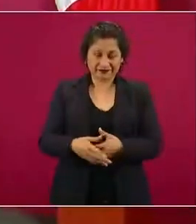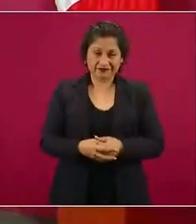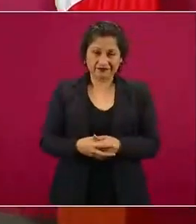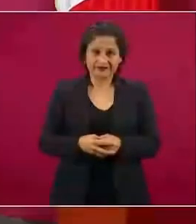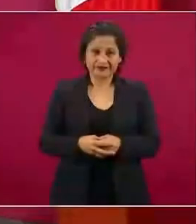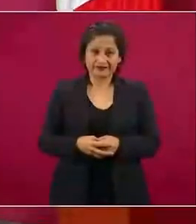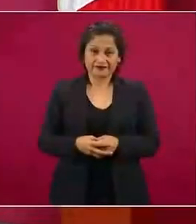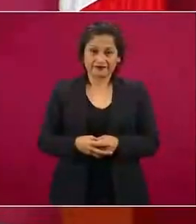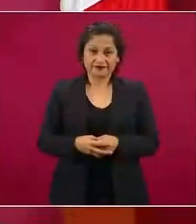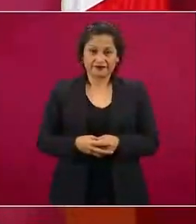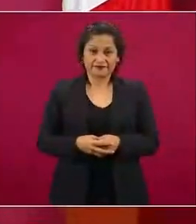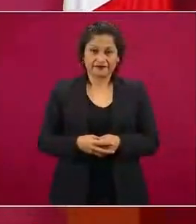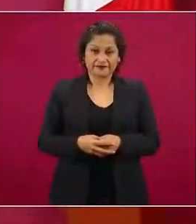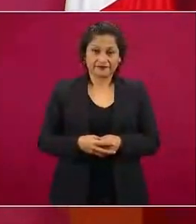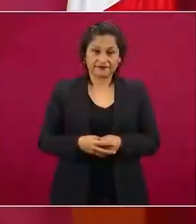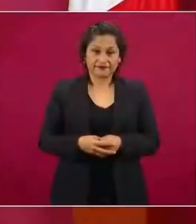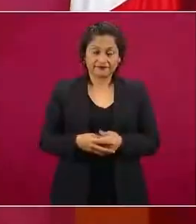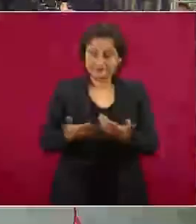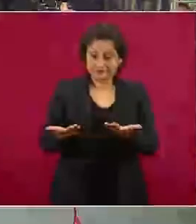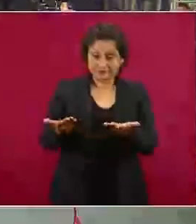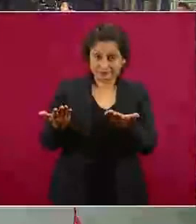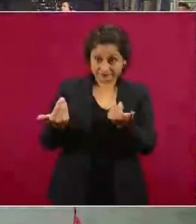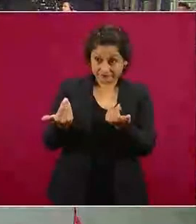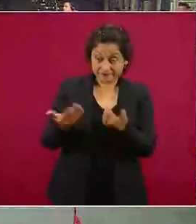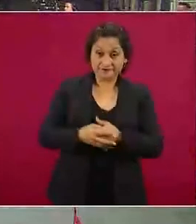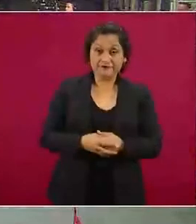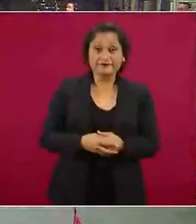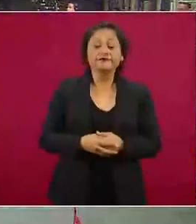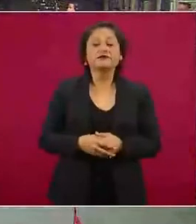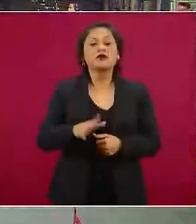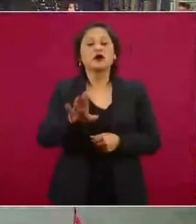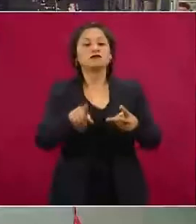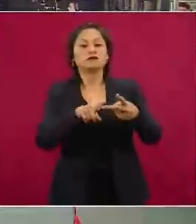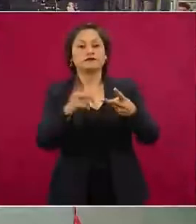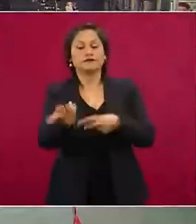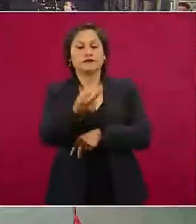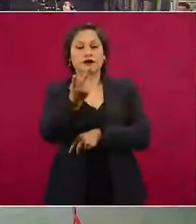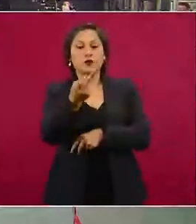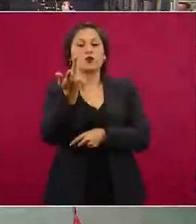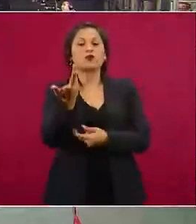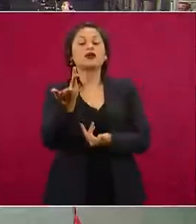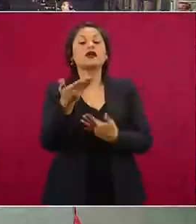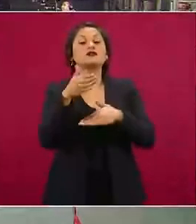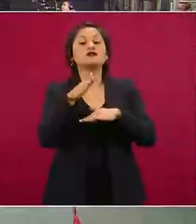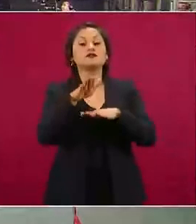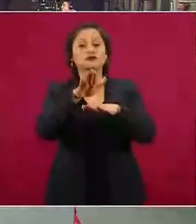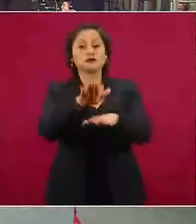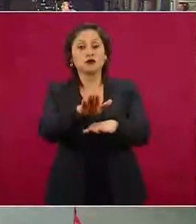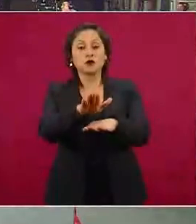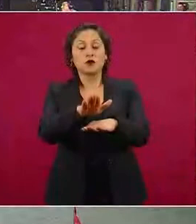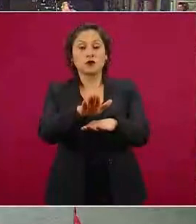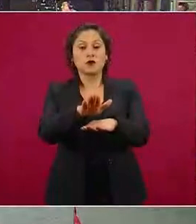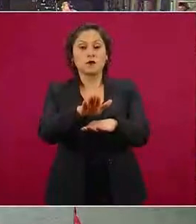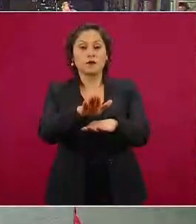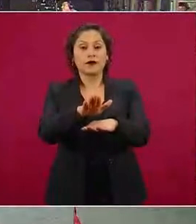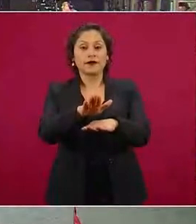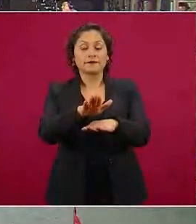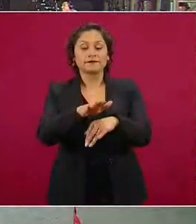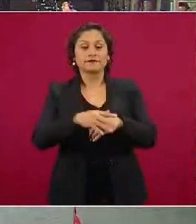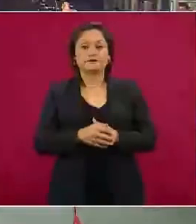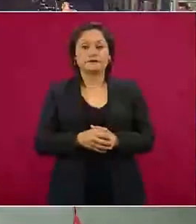Bueno, Sharon. La segunda pregunta, presidente. ¿Cuál es su opinión respecto a la decisión que tomó el Tribunal